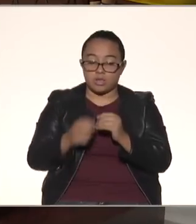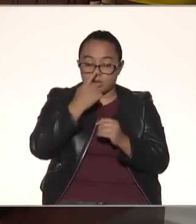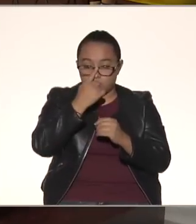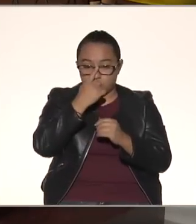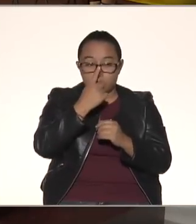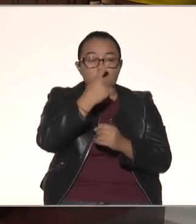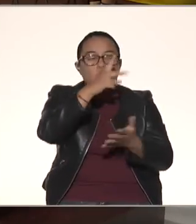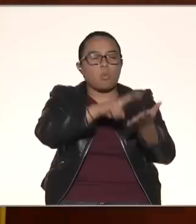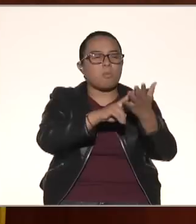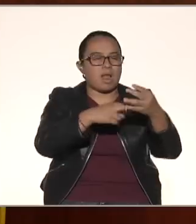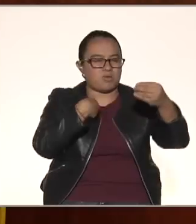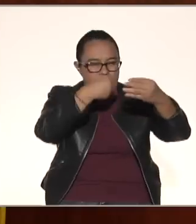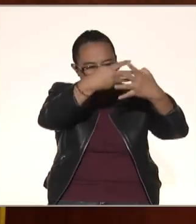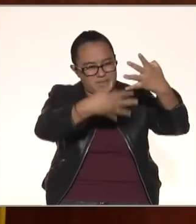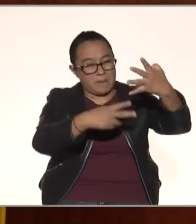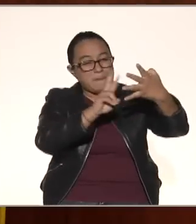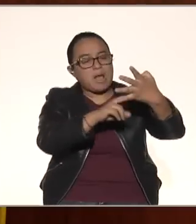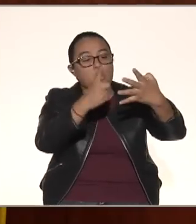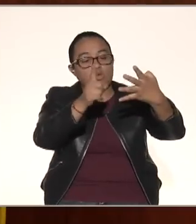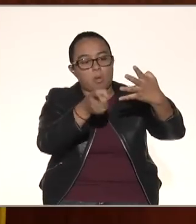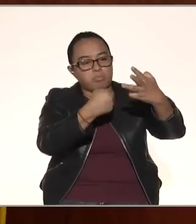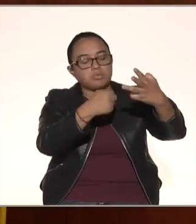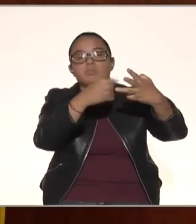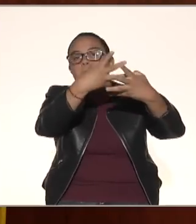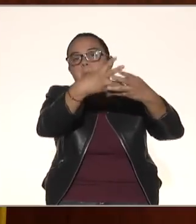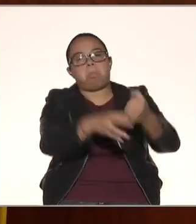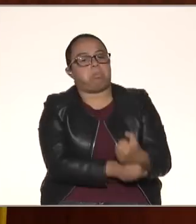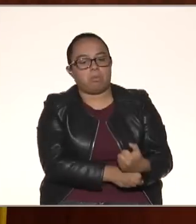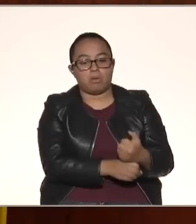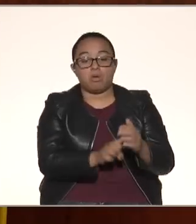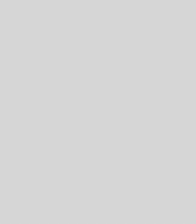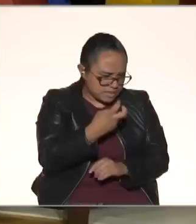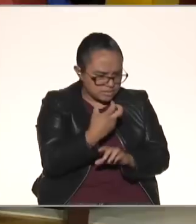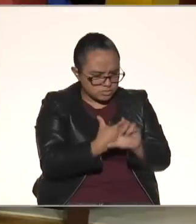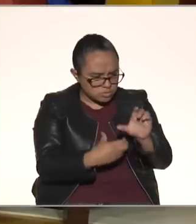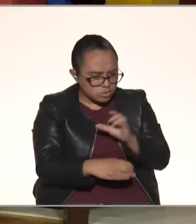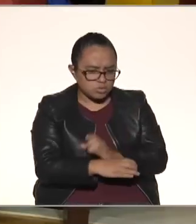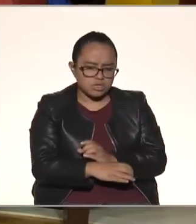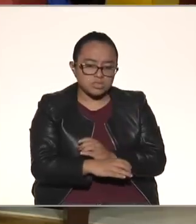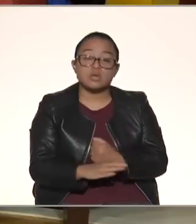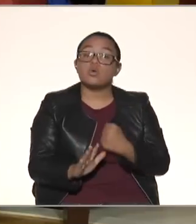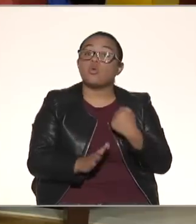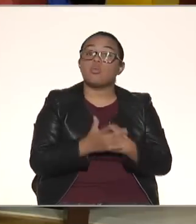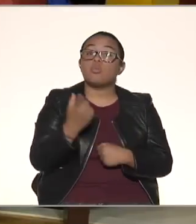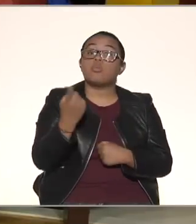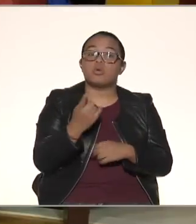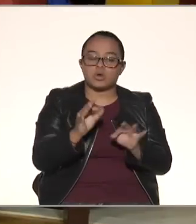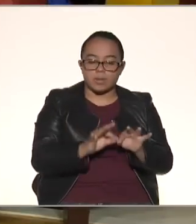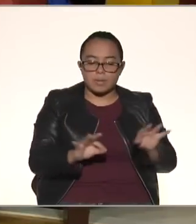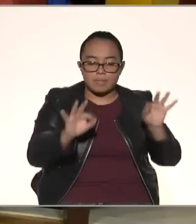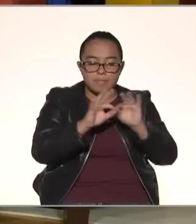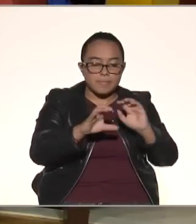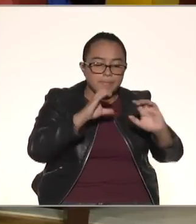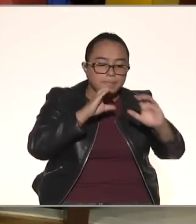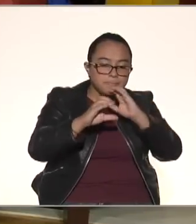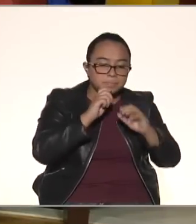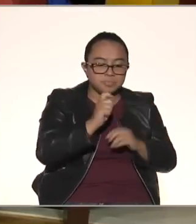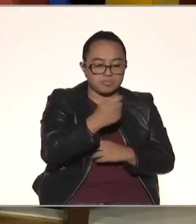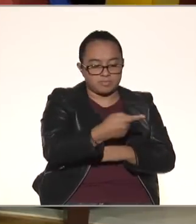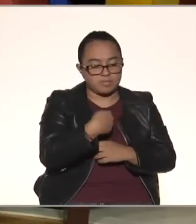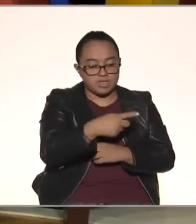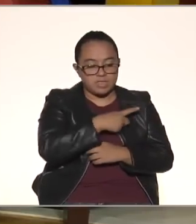todo se me cae. Yo no puedo ser generoso si no soy empático, por ejemplo. Lo importante de la comunicación es que nosotros nos